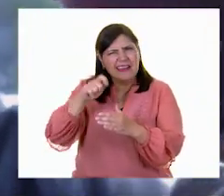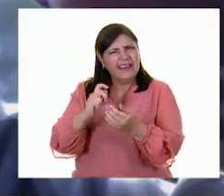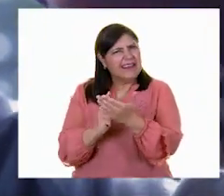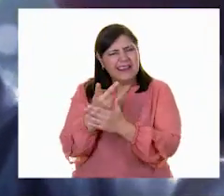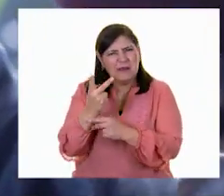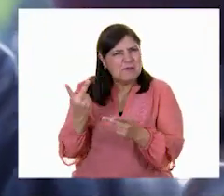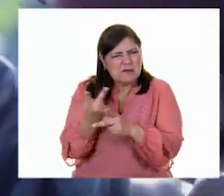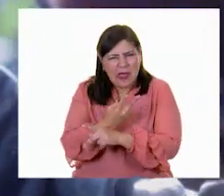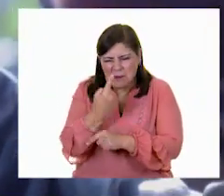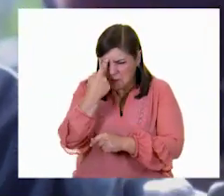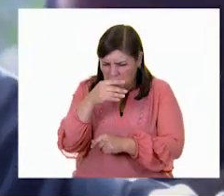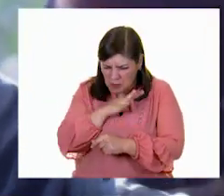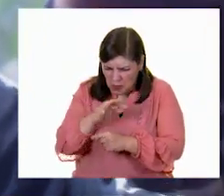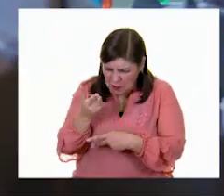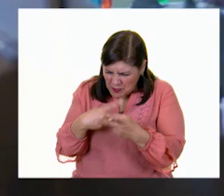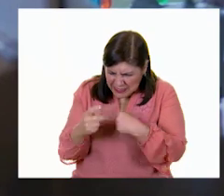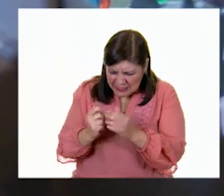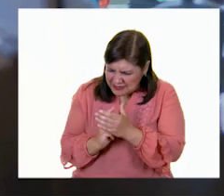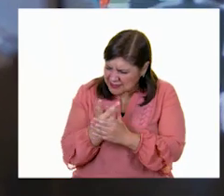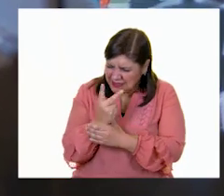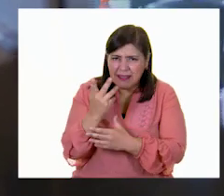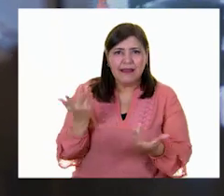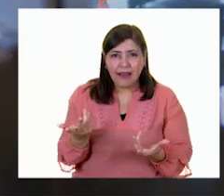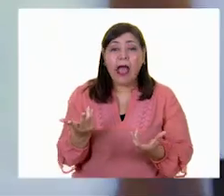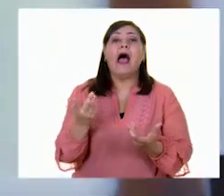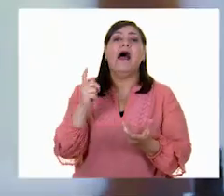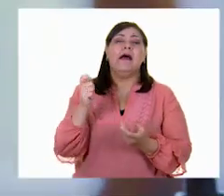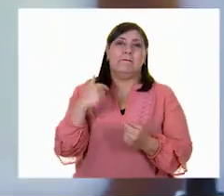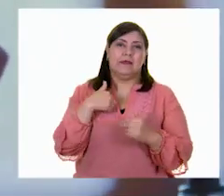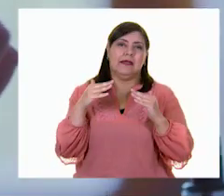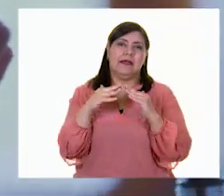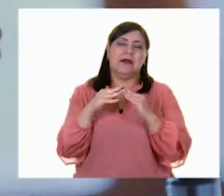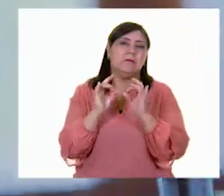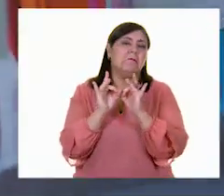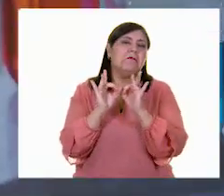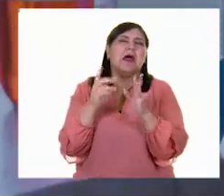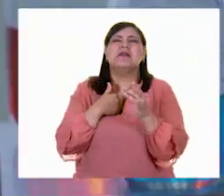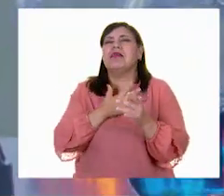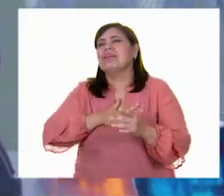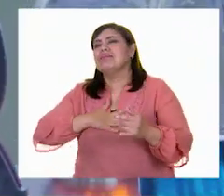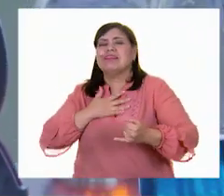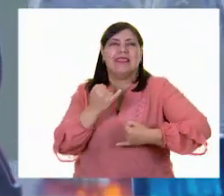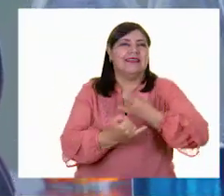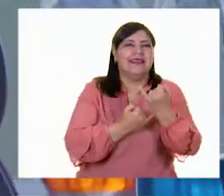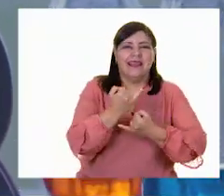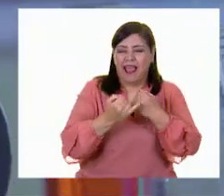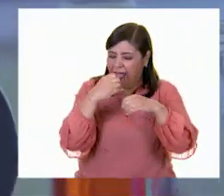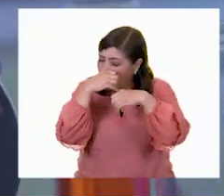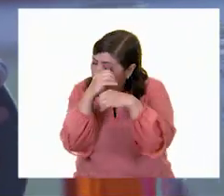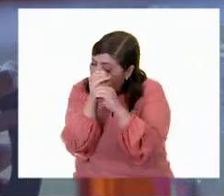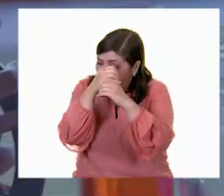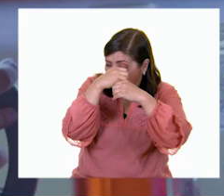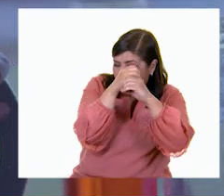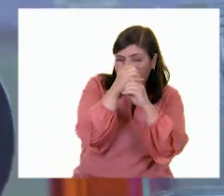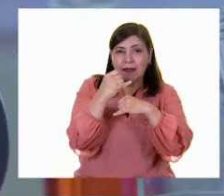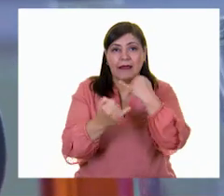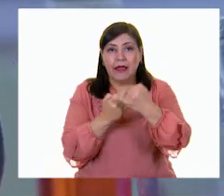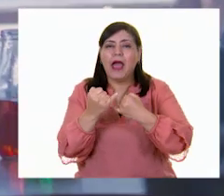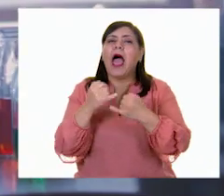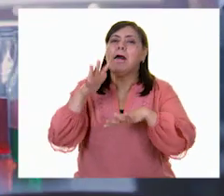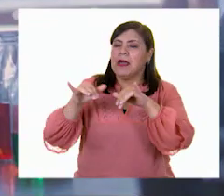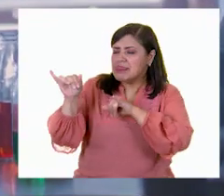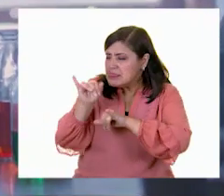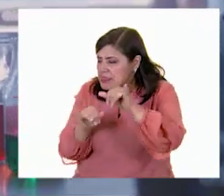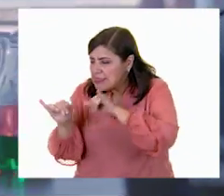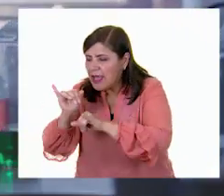pasar en él para que pudiera crecer. En mi casa todo empezó con un juego, con mi pequeño microscopio. A veces